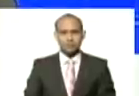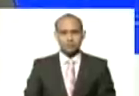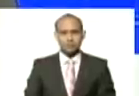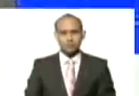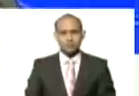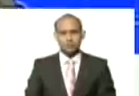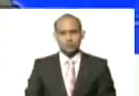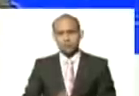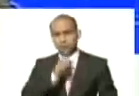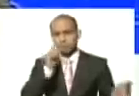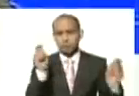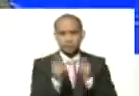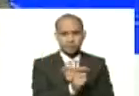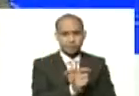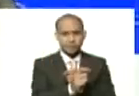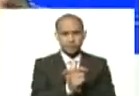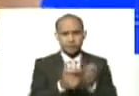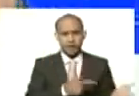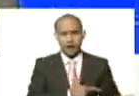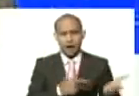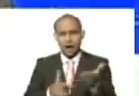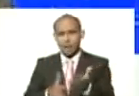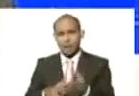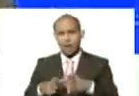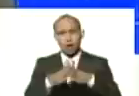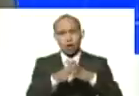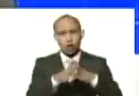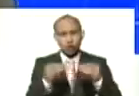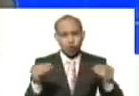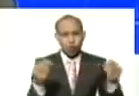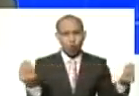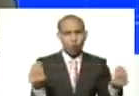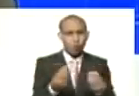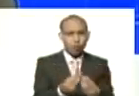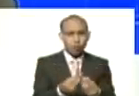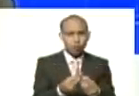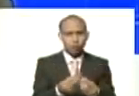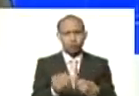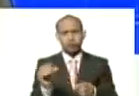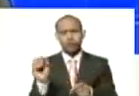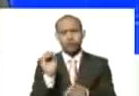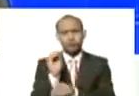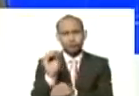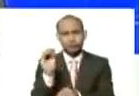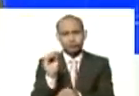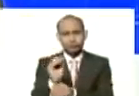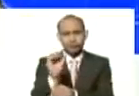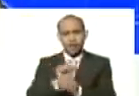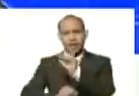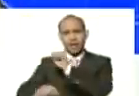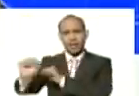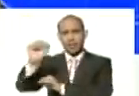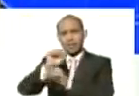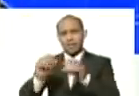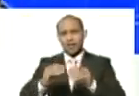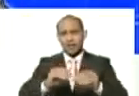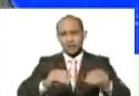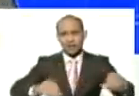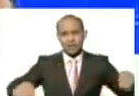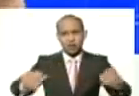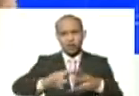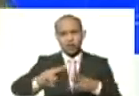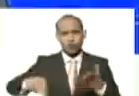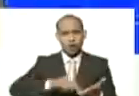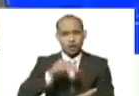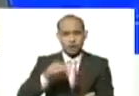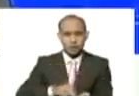Al contrario, las armas tienen que estar perfectamente alineadas y apuntadas en defensa del territorio nacional a lo largo